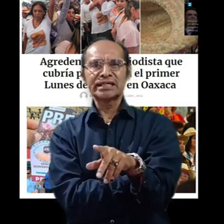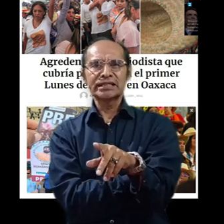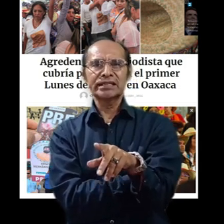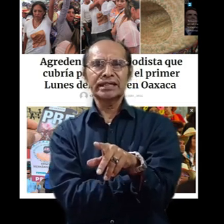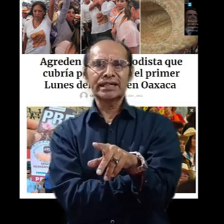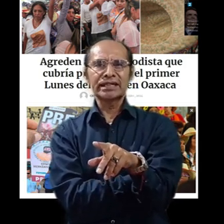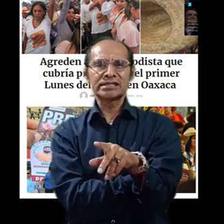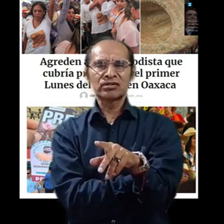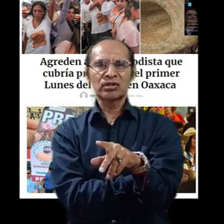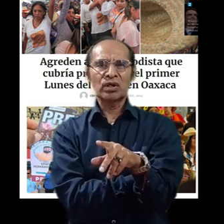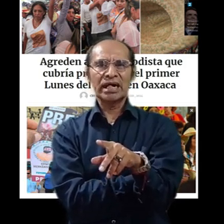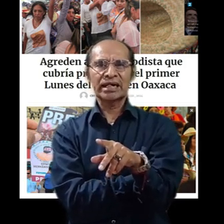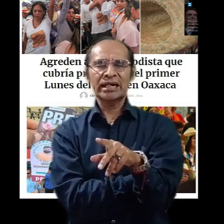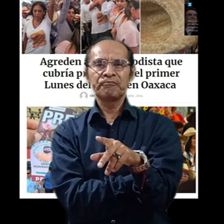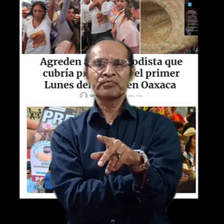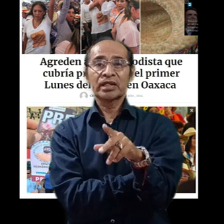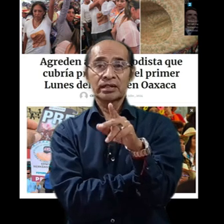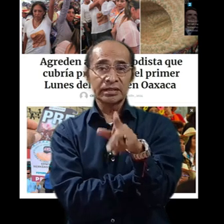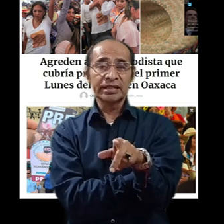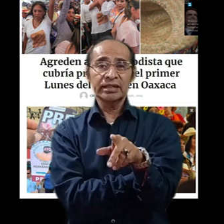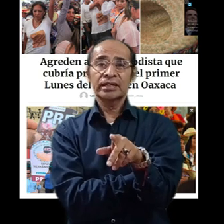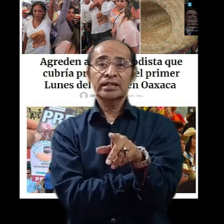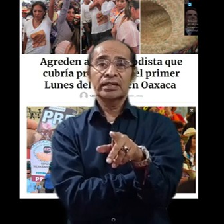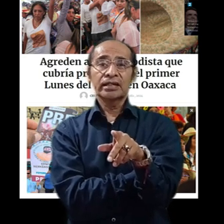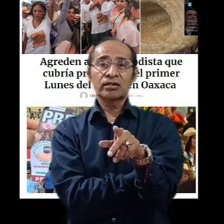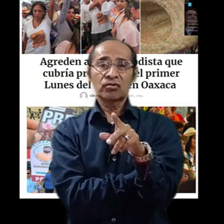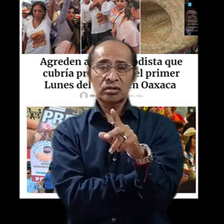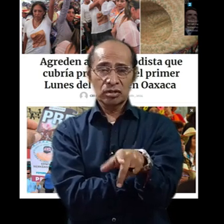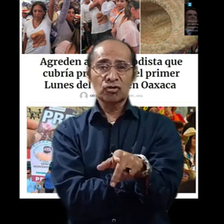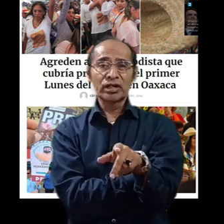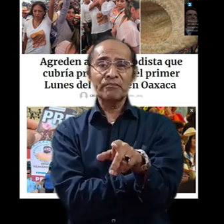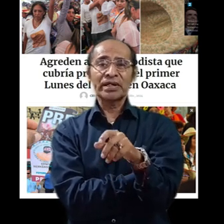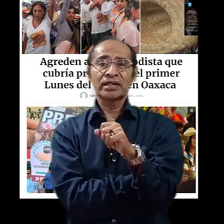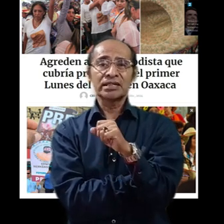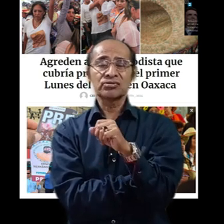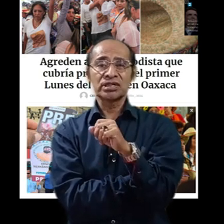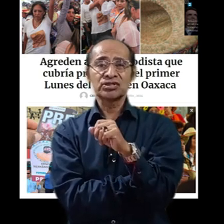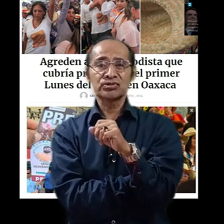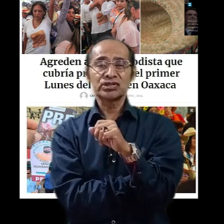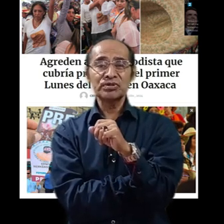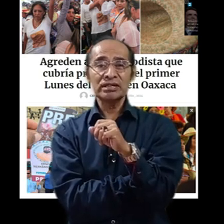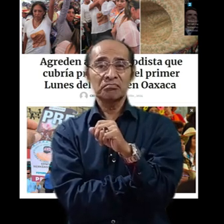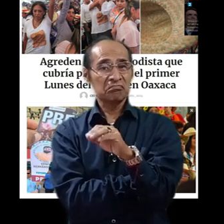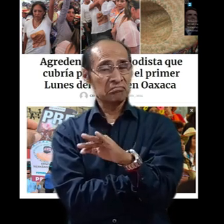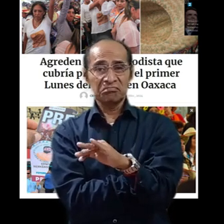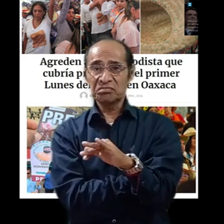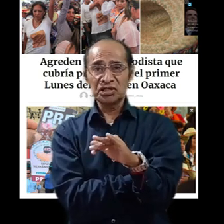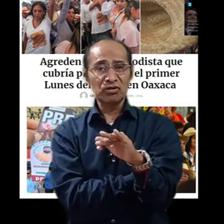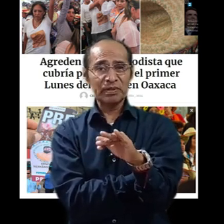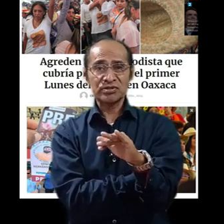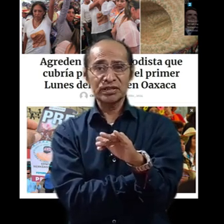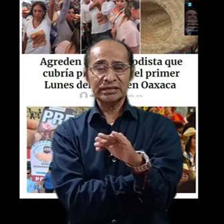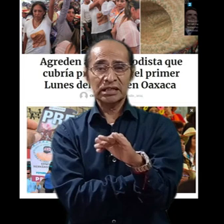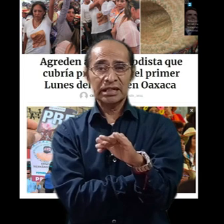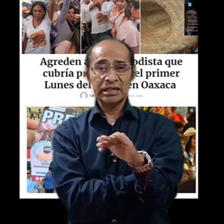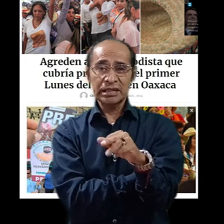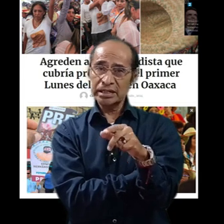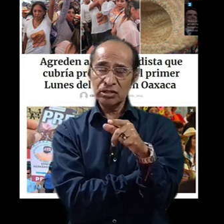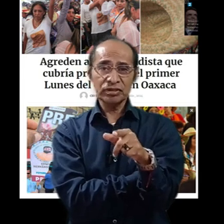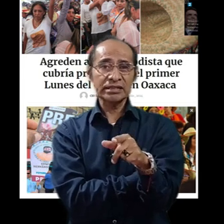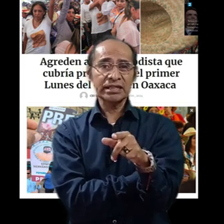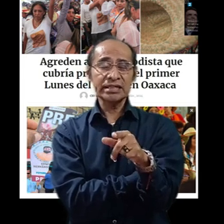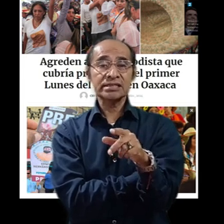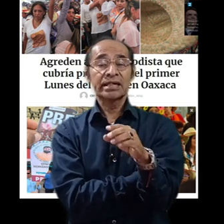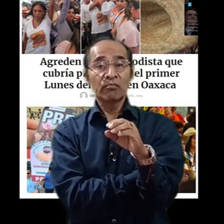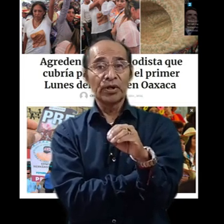vicepresidente en el estado de Oaxaca de conape asociación civil y no pasó y